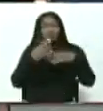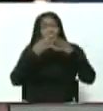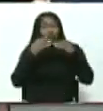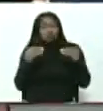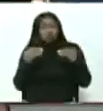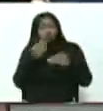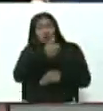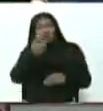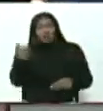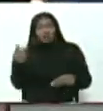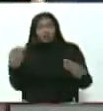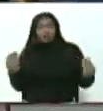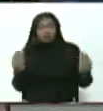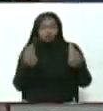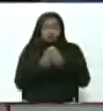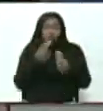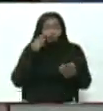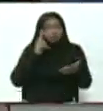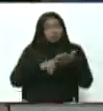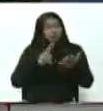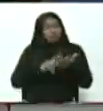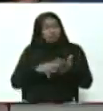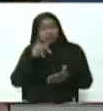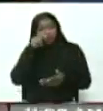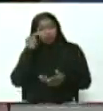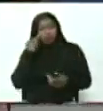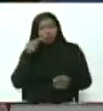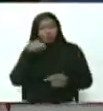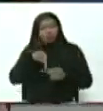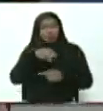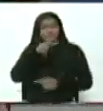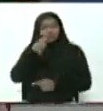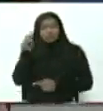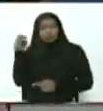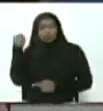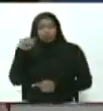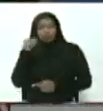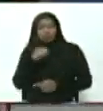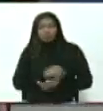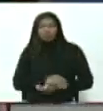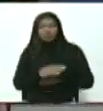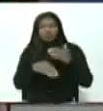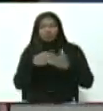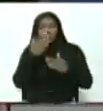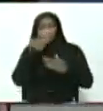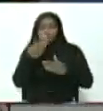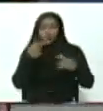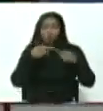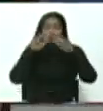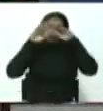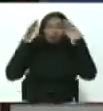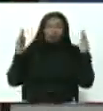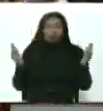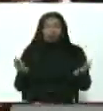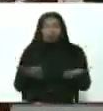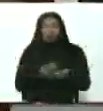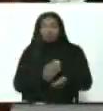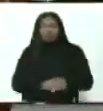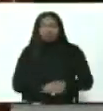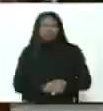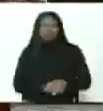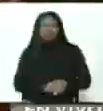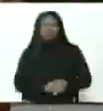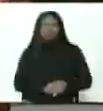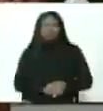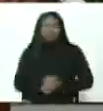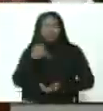todos, juntos y juntas, este 21 de noviembre, a demostrarle al mundo que aquí hay